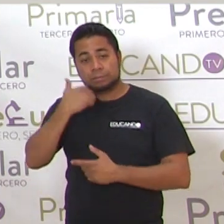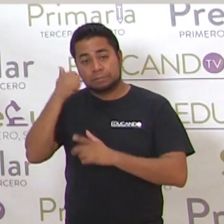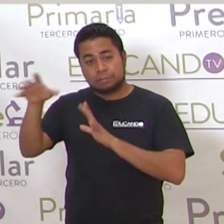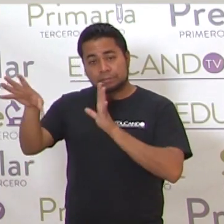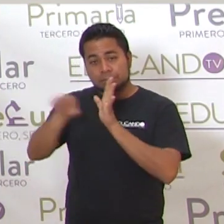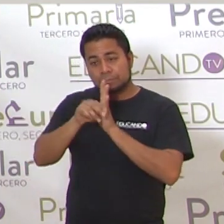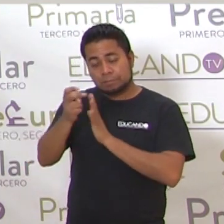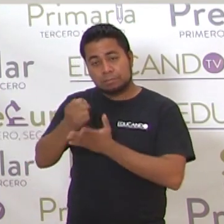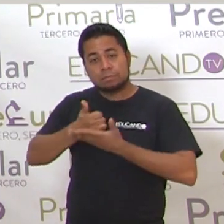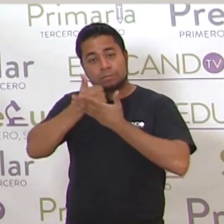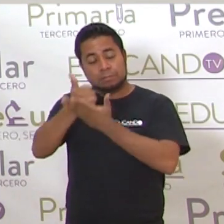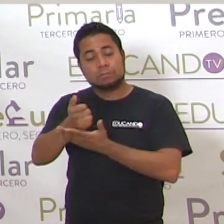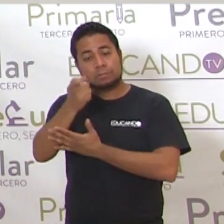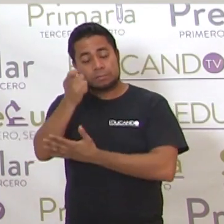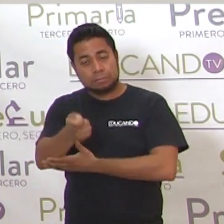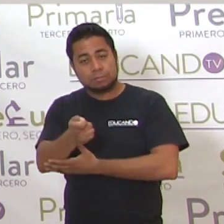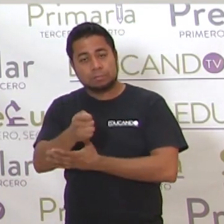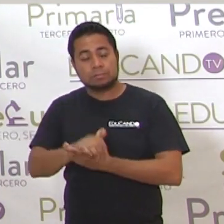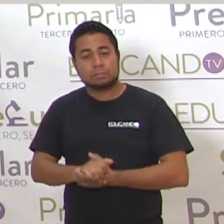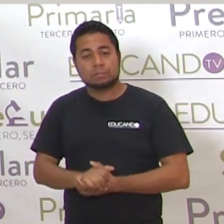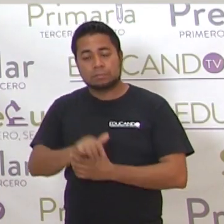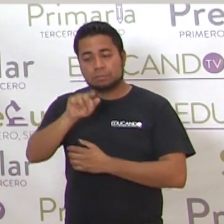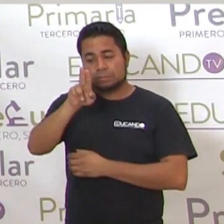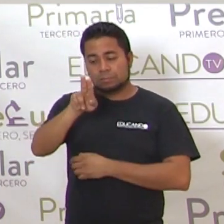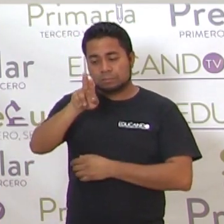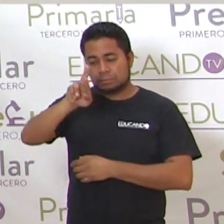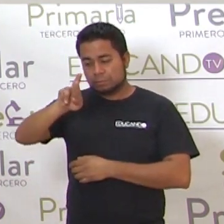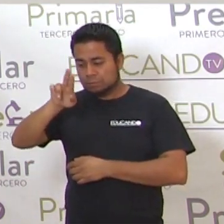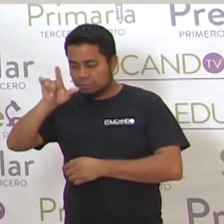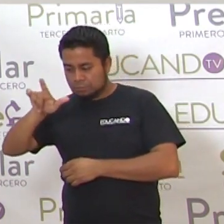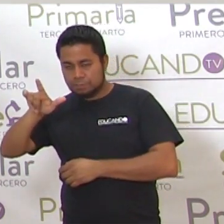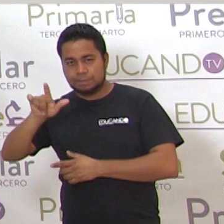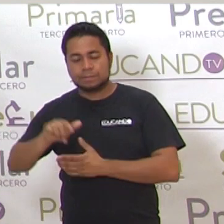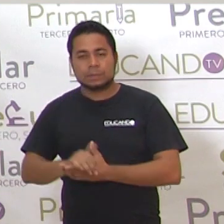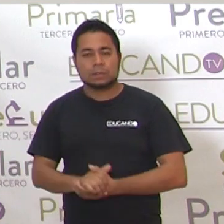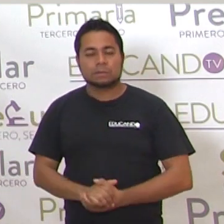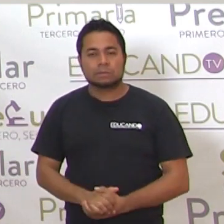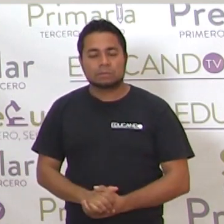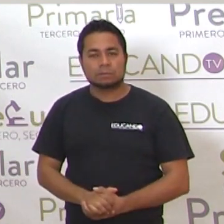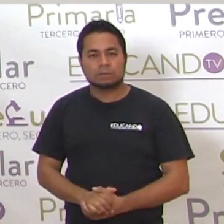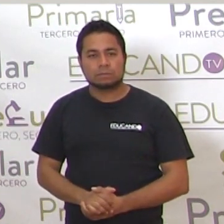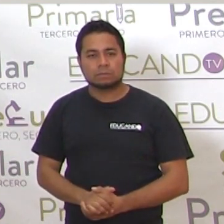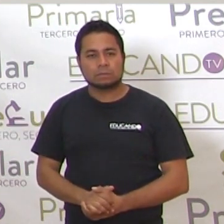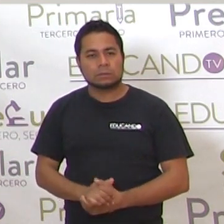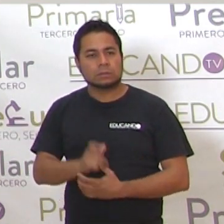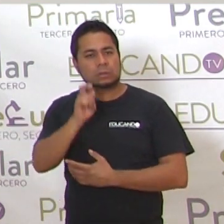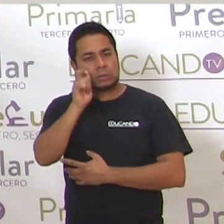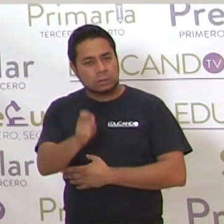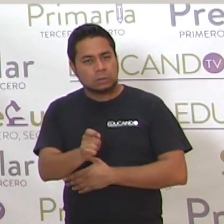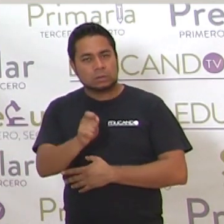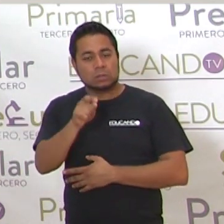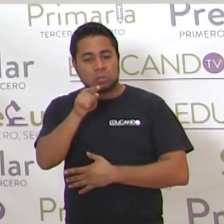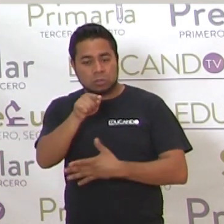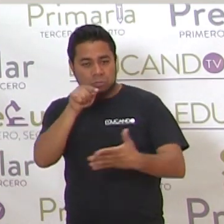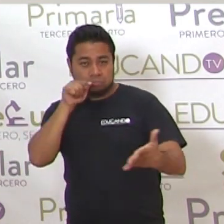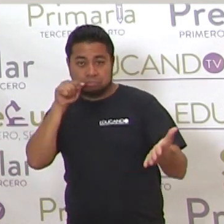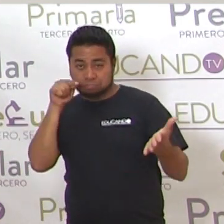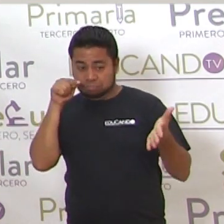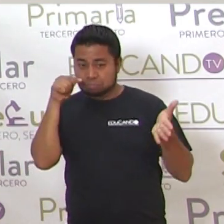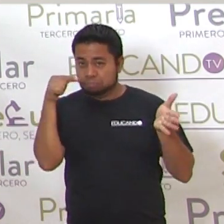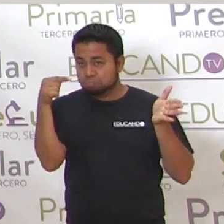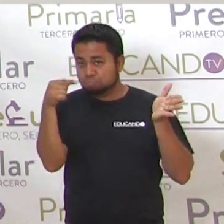que es la un ere él te va a aparecer cuando le aprietes este